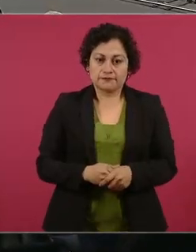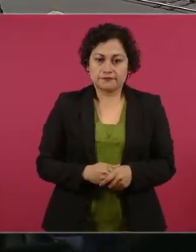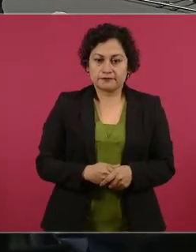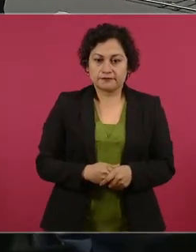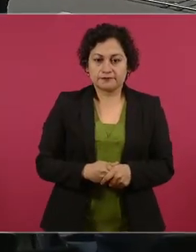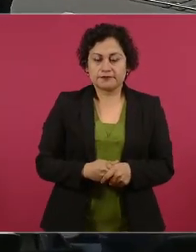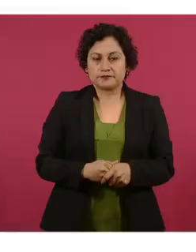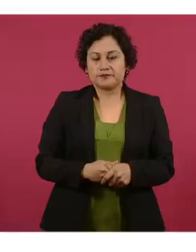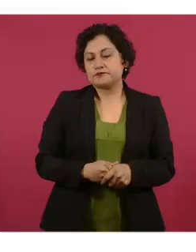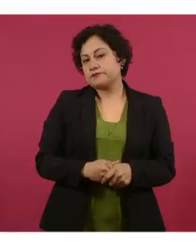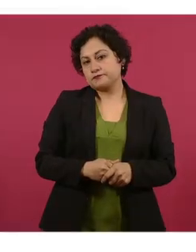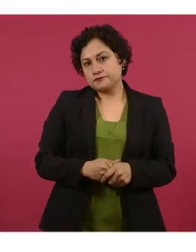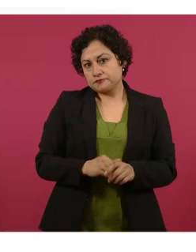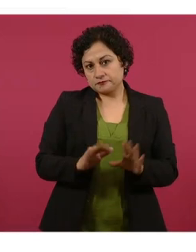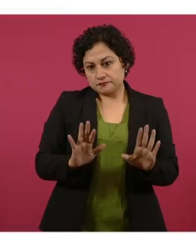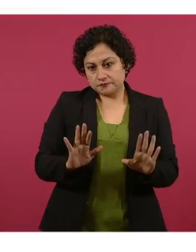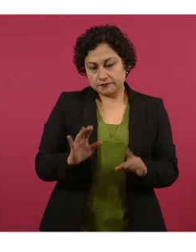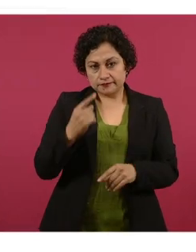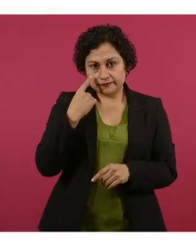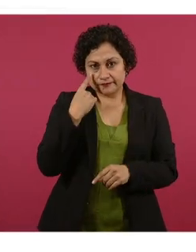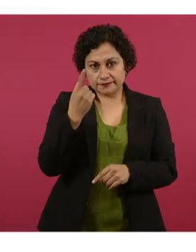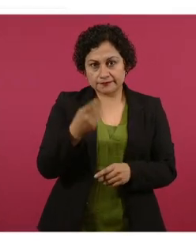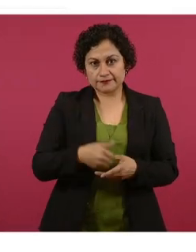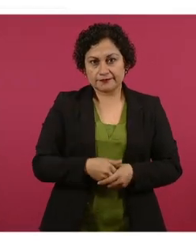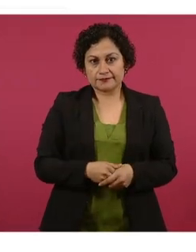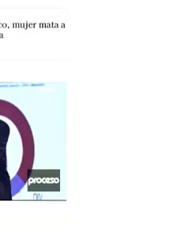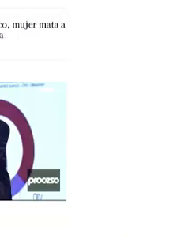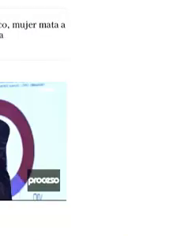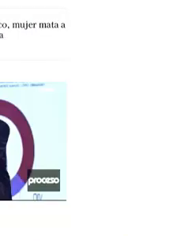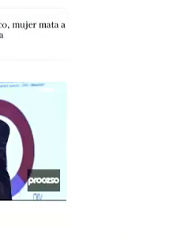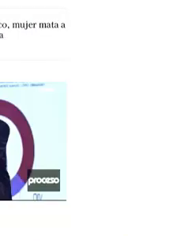No, la verdad que